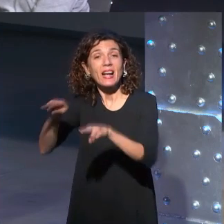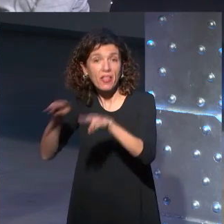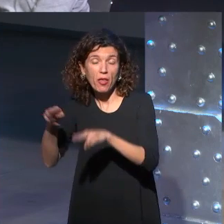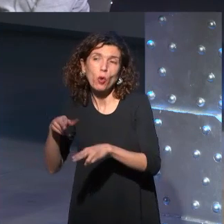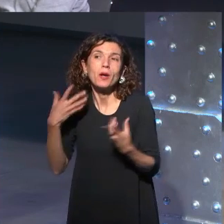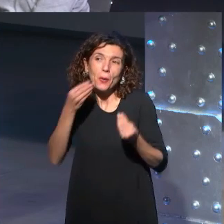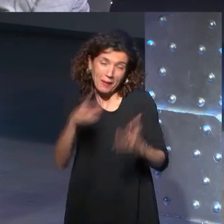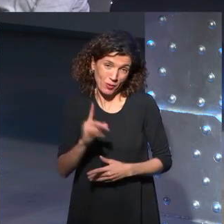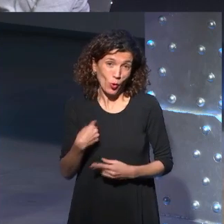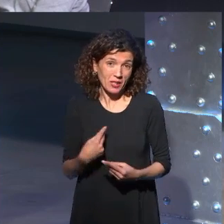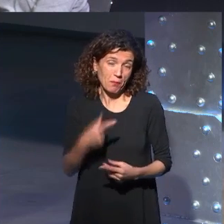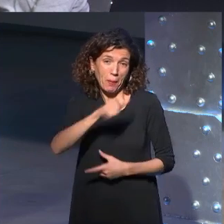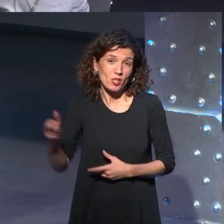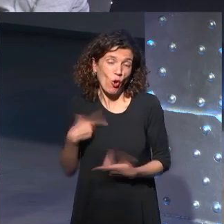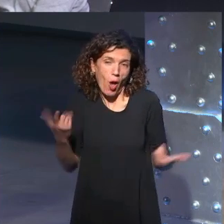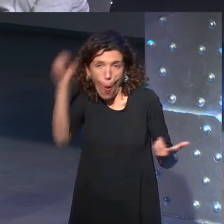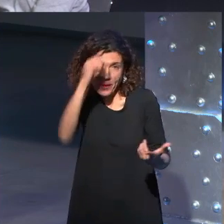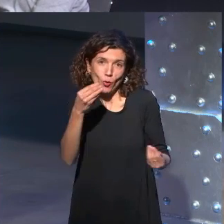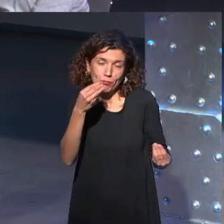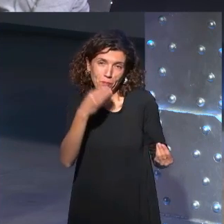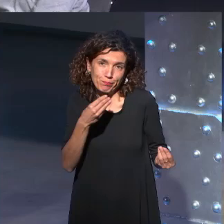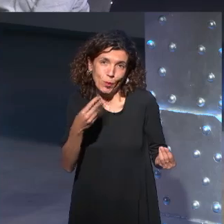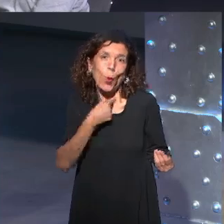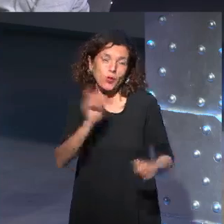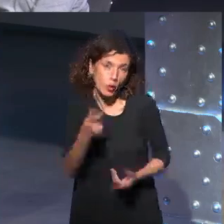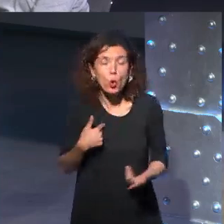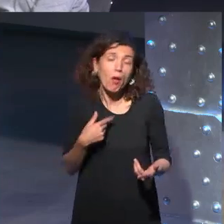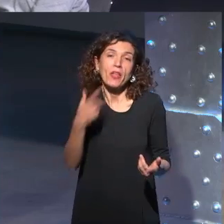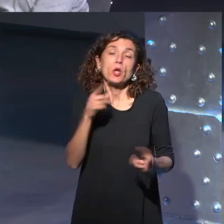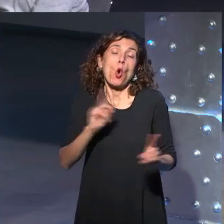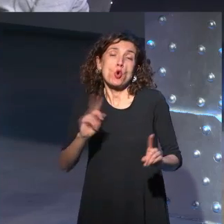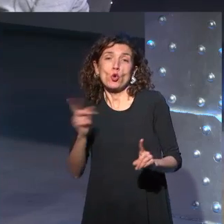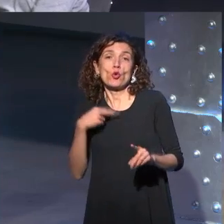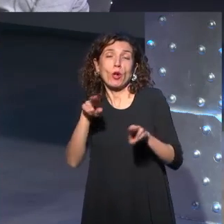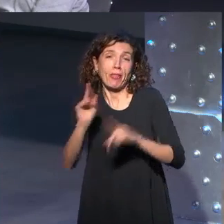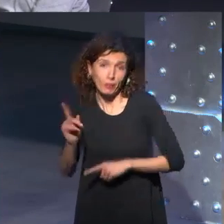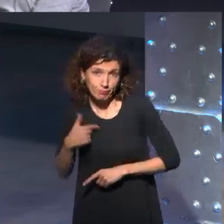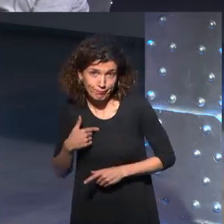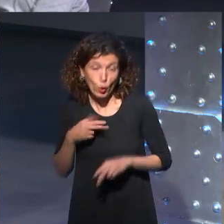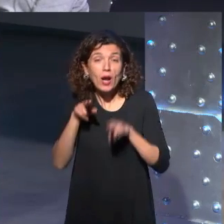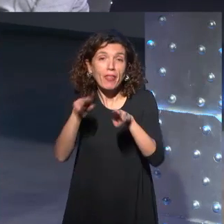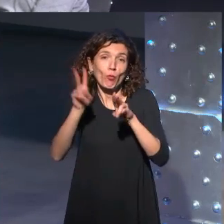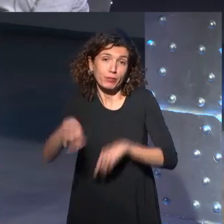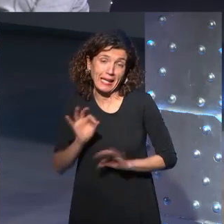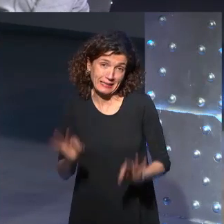está muy bien visto, pero no lo voy a negar. Adiós. No va a ser un cazador de closet.